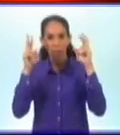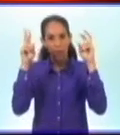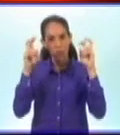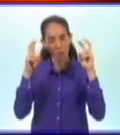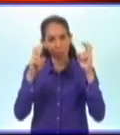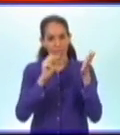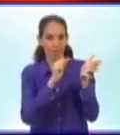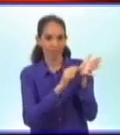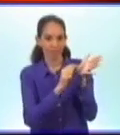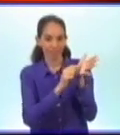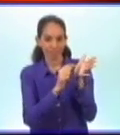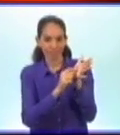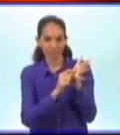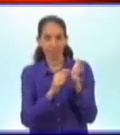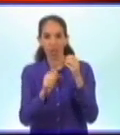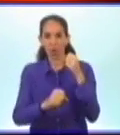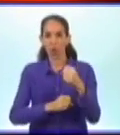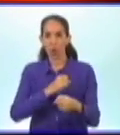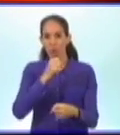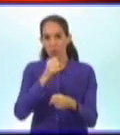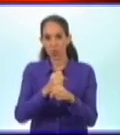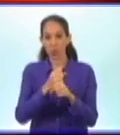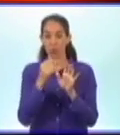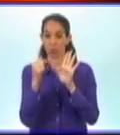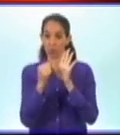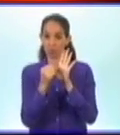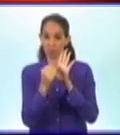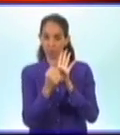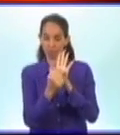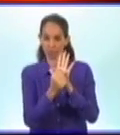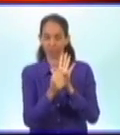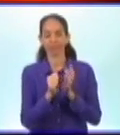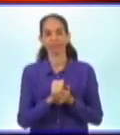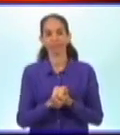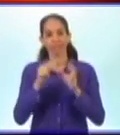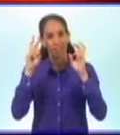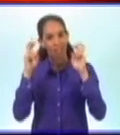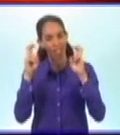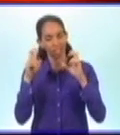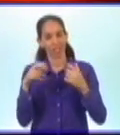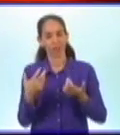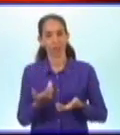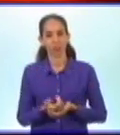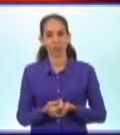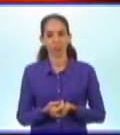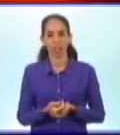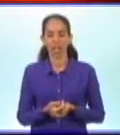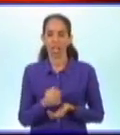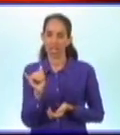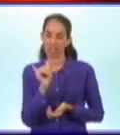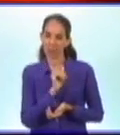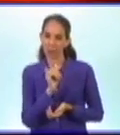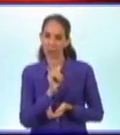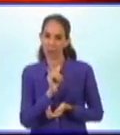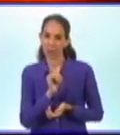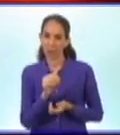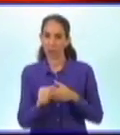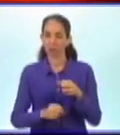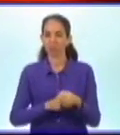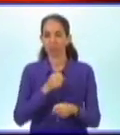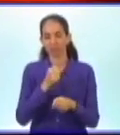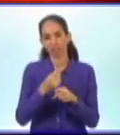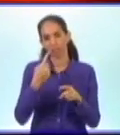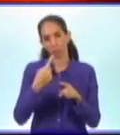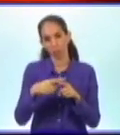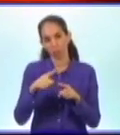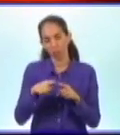sobre todo en el uso de los puntos suspensivos y las comillas, aunque también nos referiremos a otros signos de puntuación que